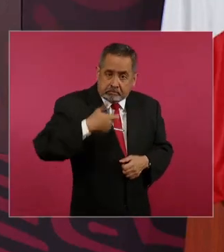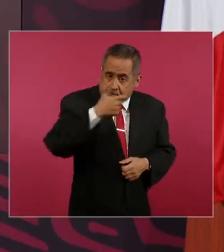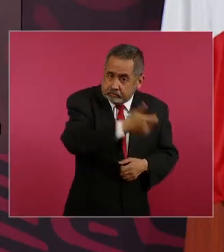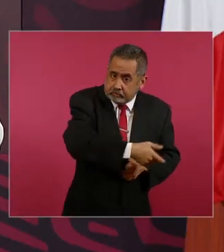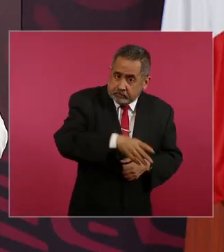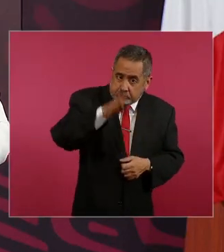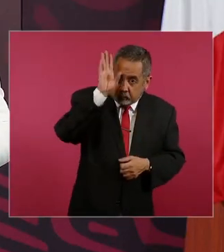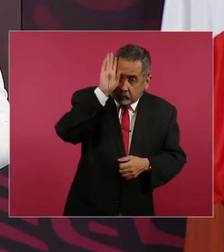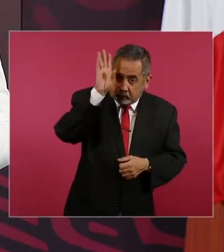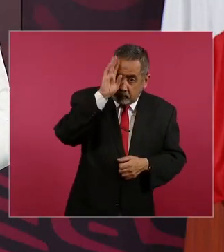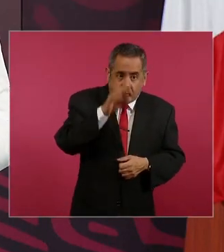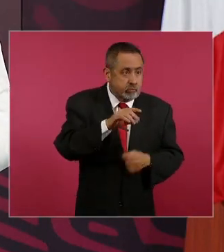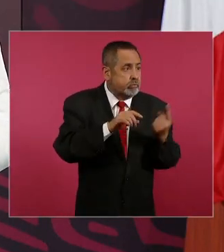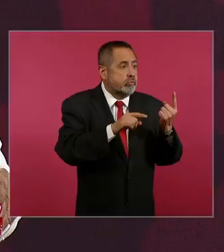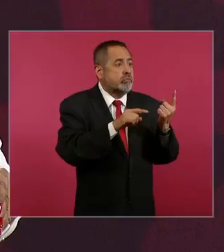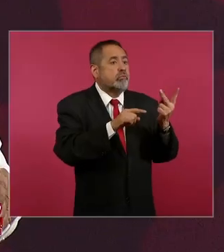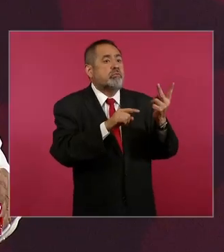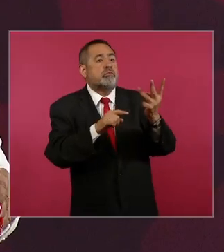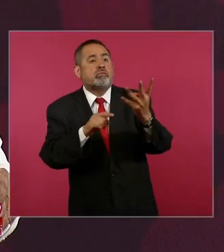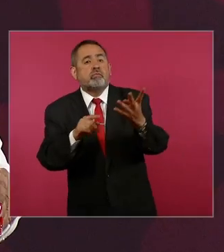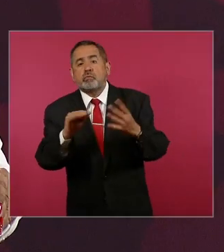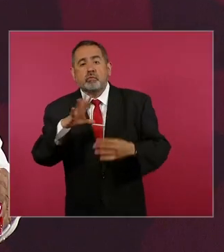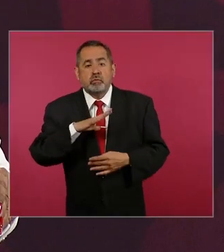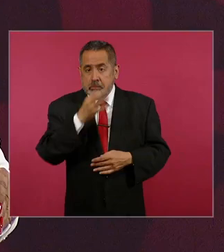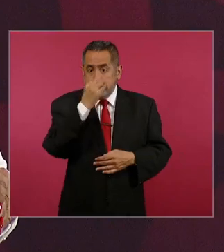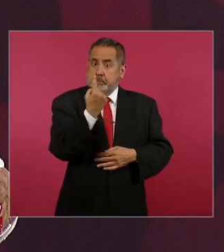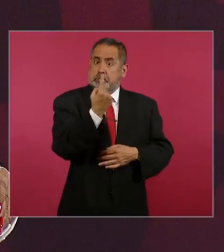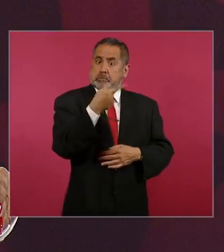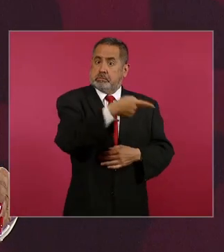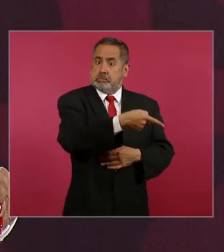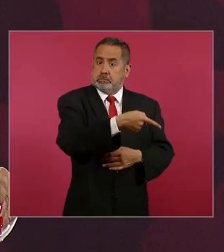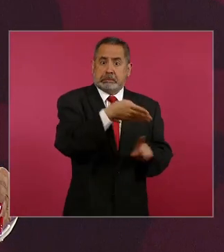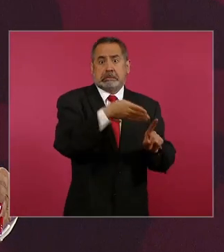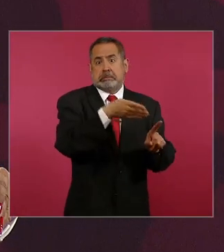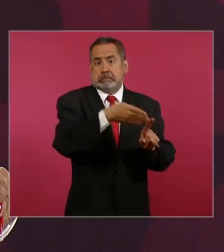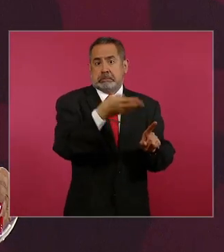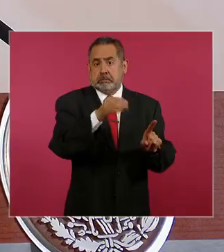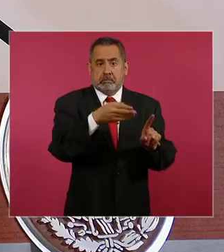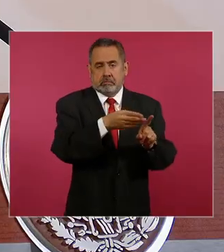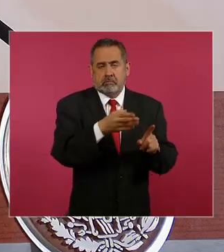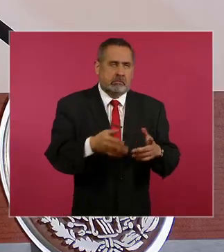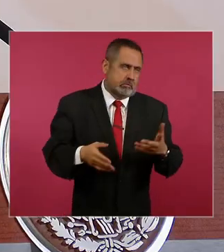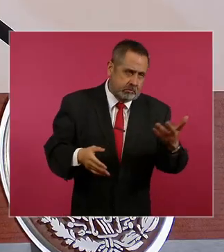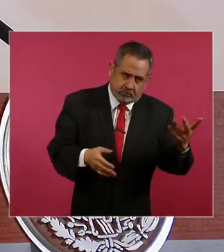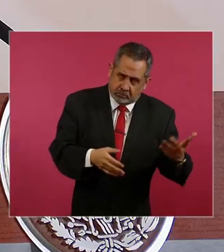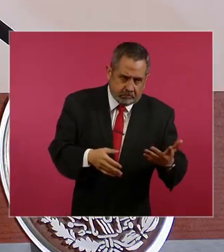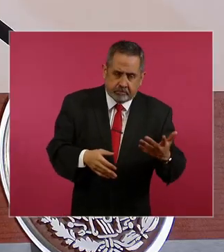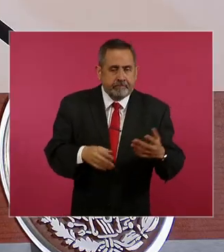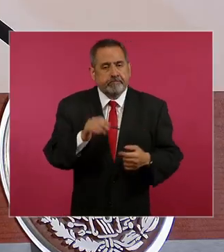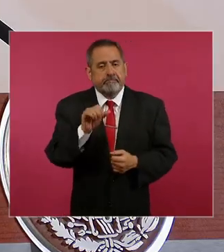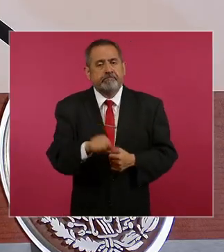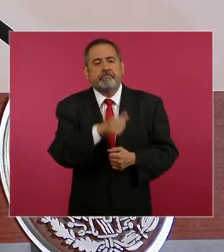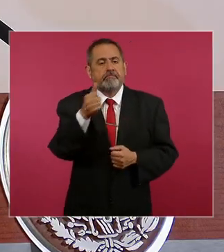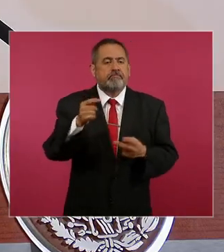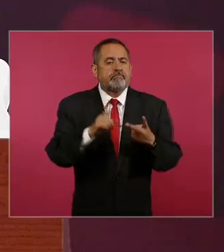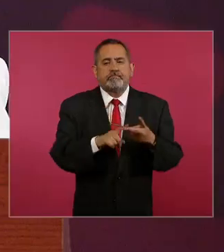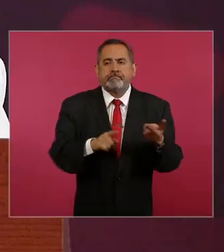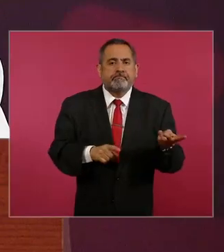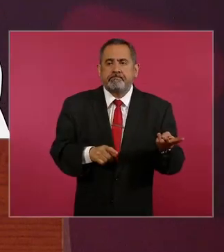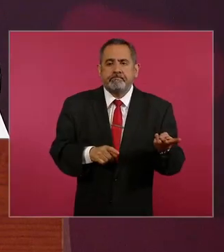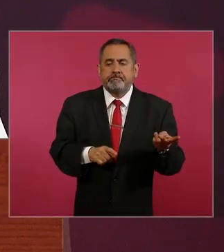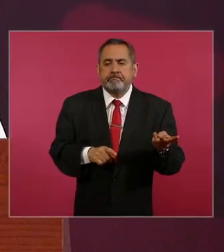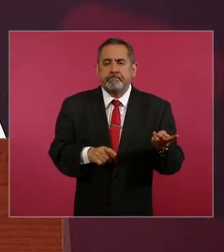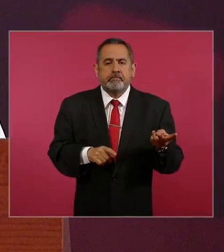atiende esta parte de servicios y bueno hay otra parte que que